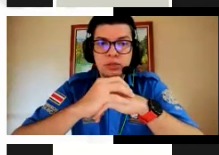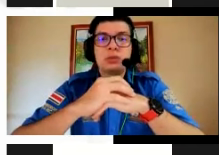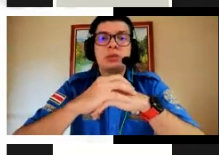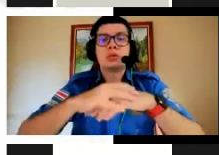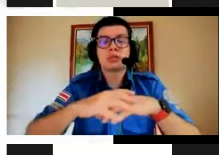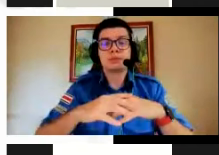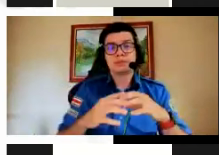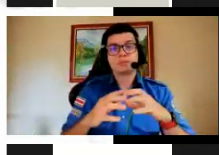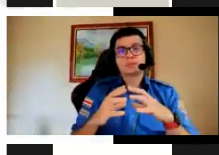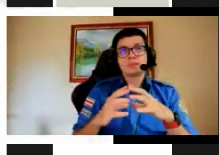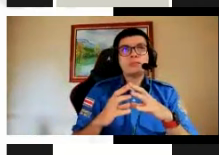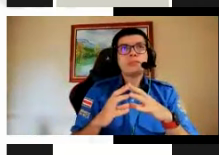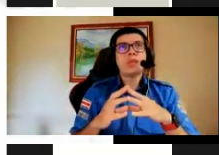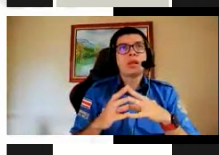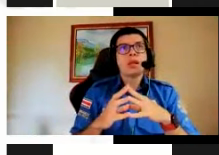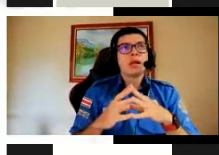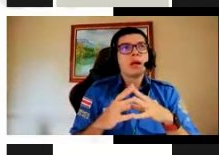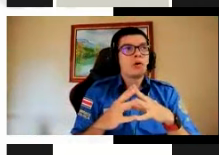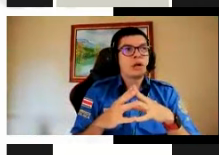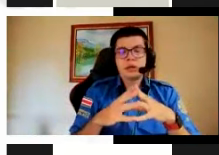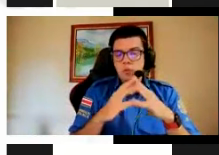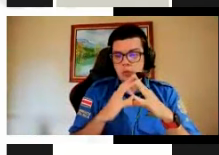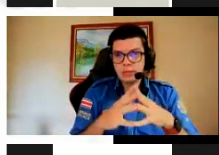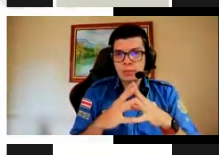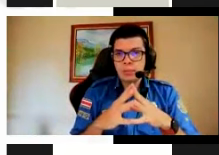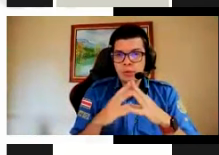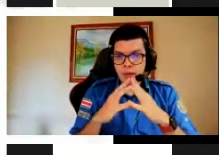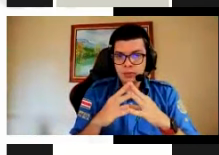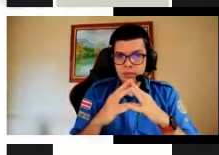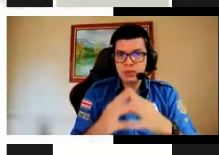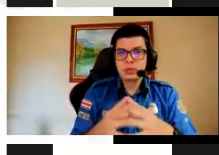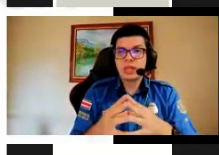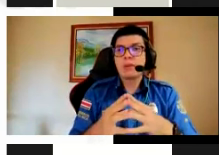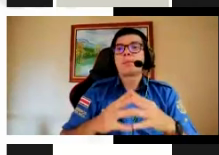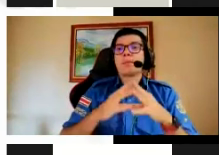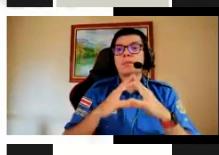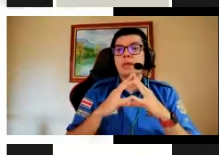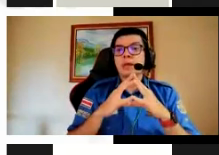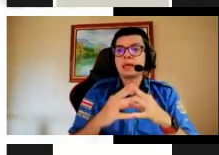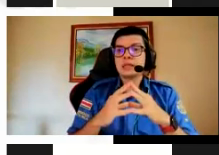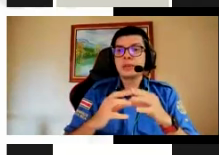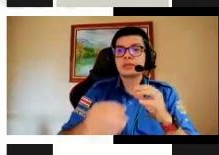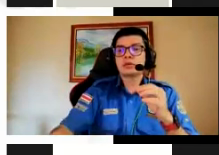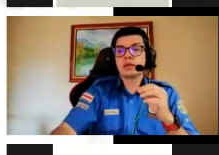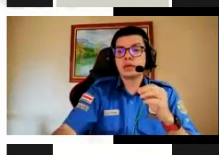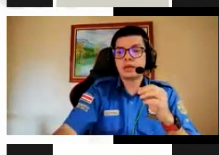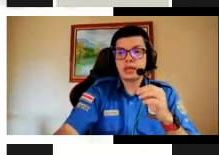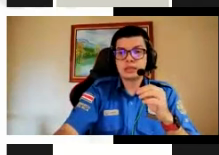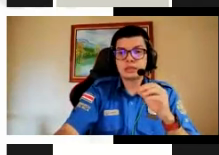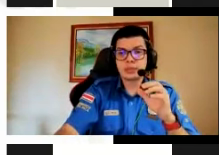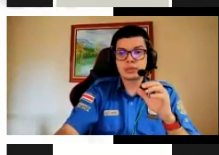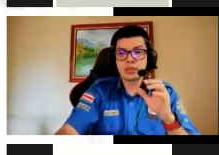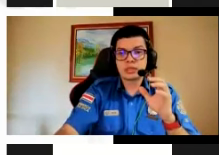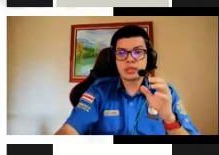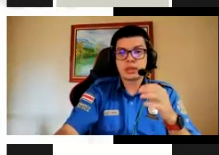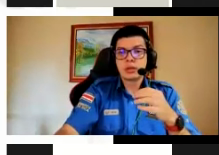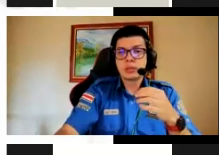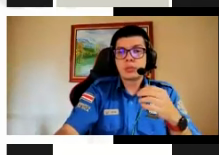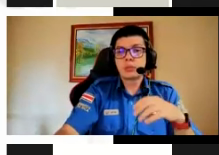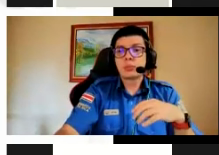estas condiciones. Ahora igual volvemos al mismo tema. Esa persona, estas